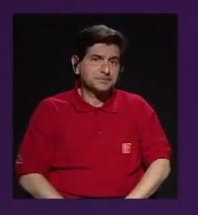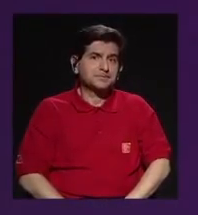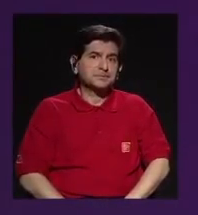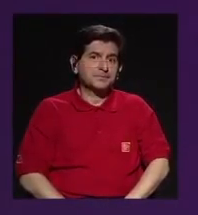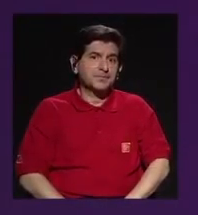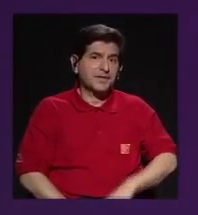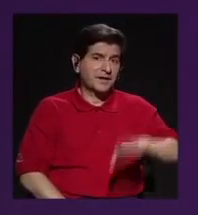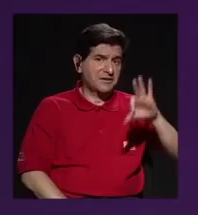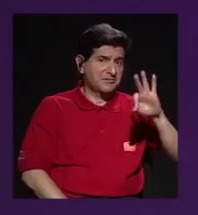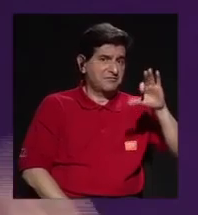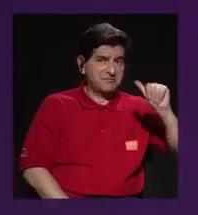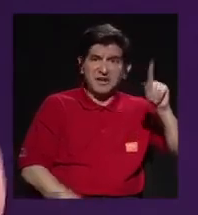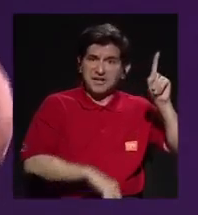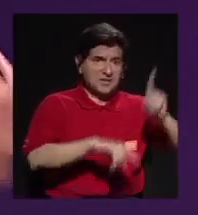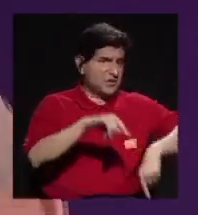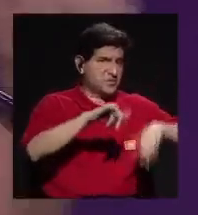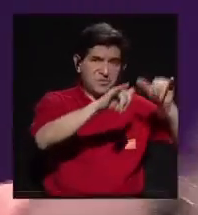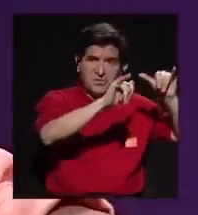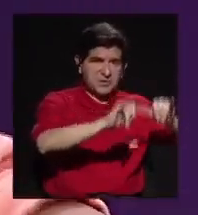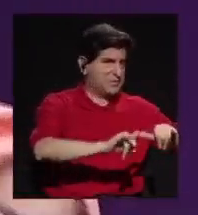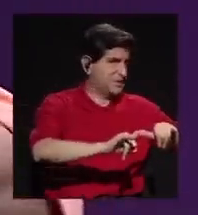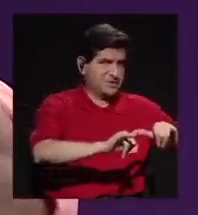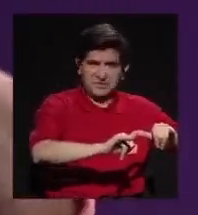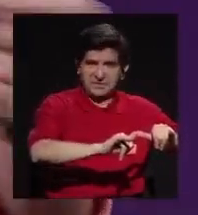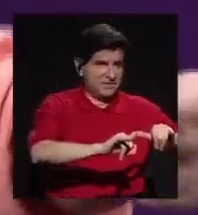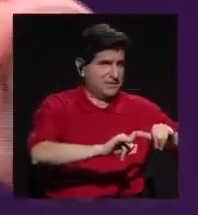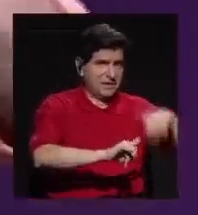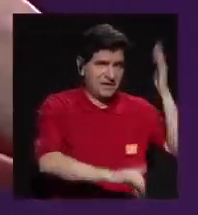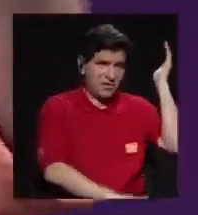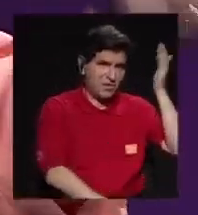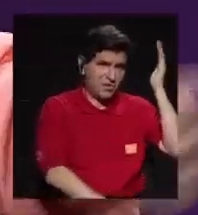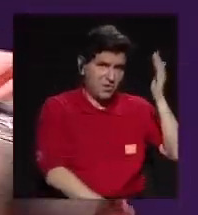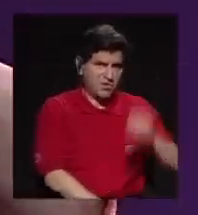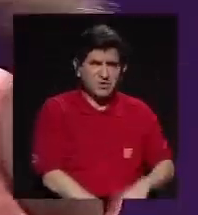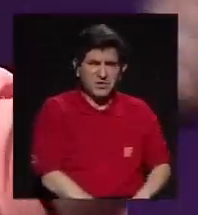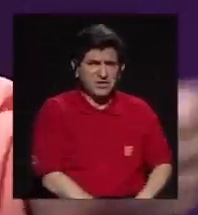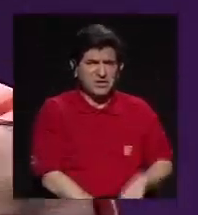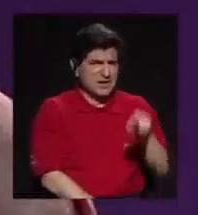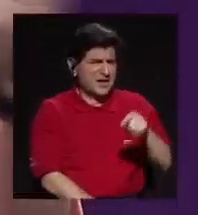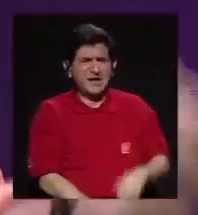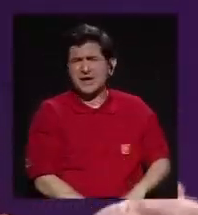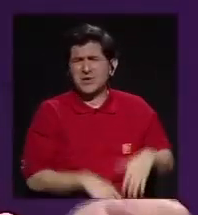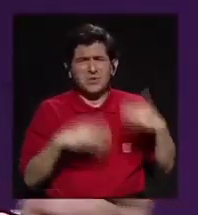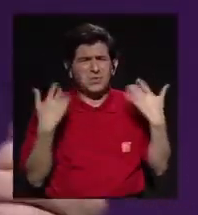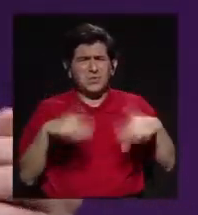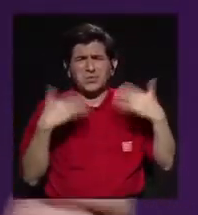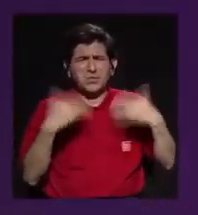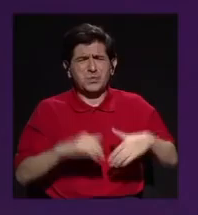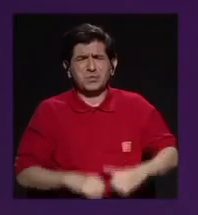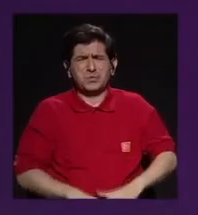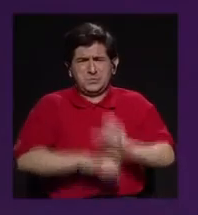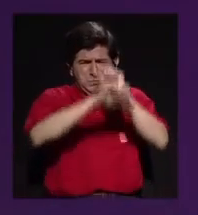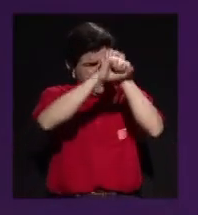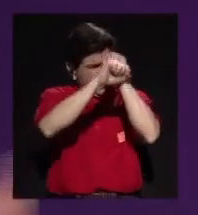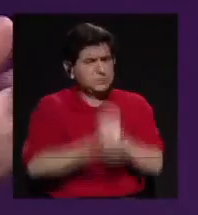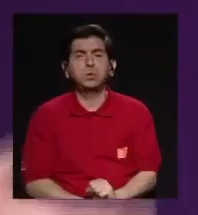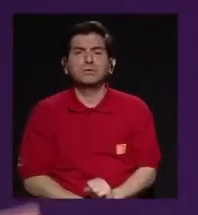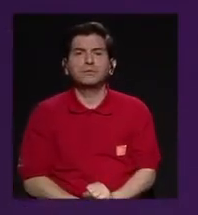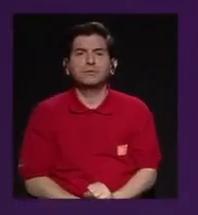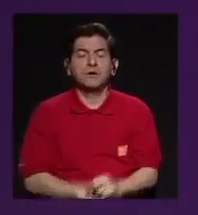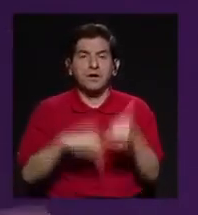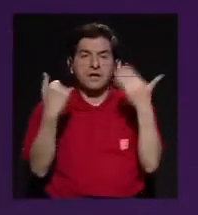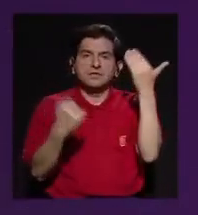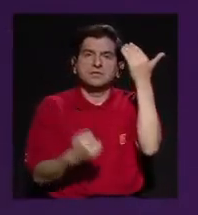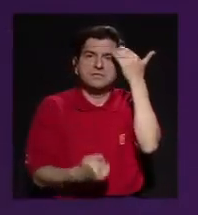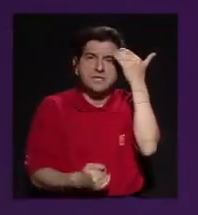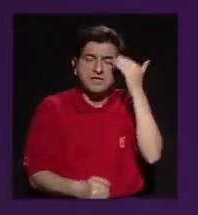Ni Fabricio Alvarado va a poder mantenerse en ese discurso ultra, súper conservador, ¿verdad? Porque evidentemente ya se